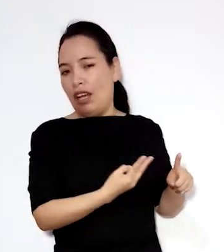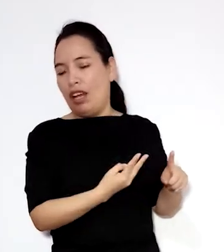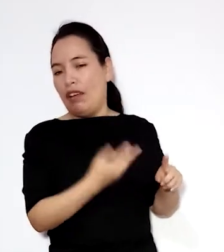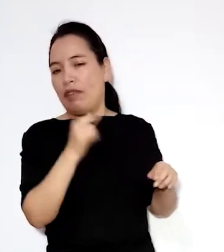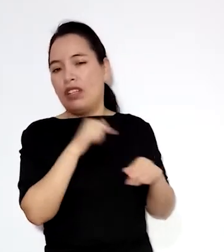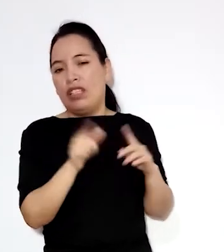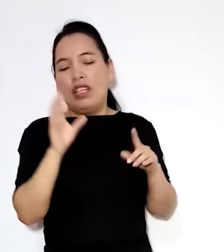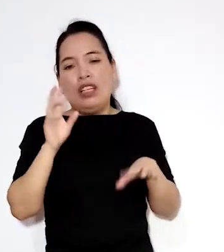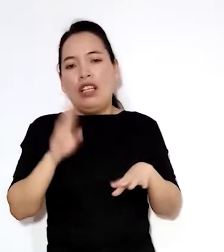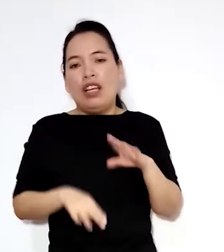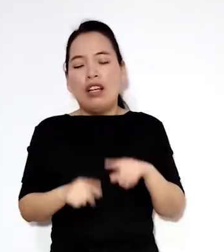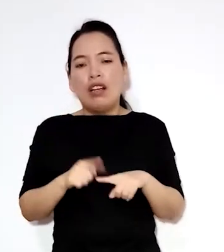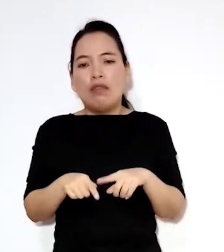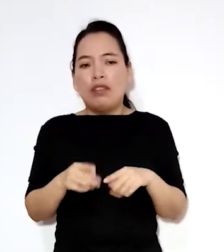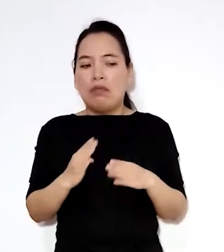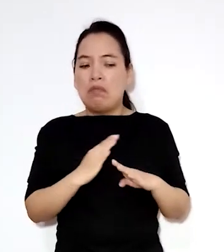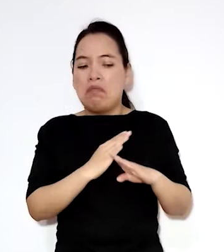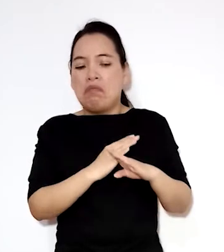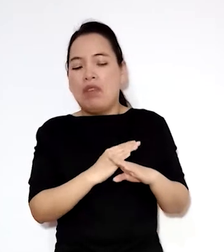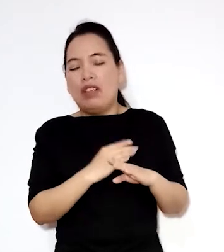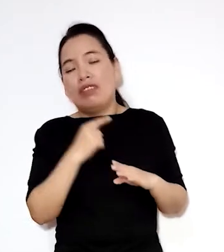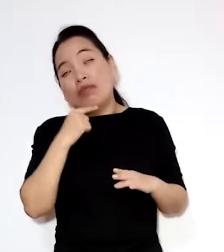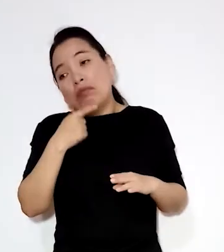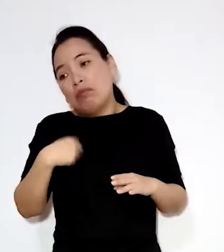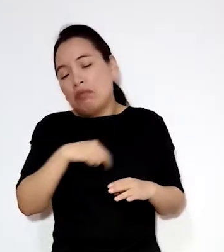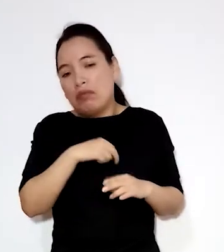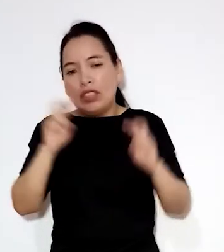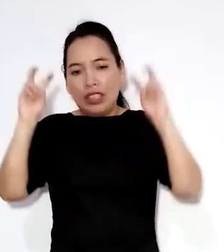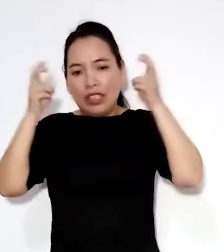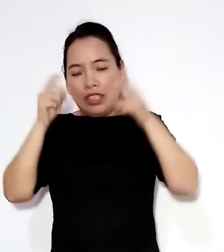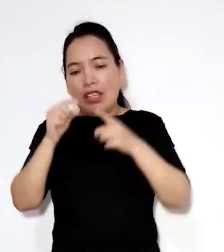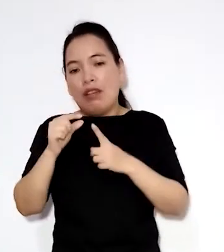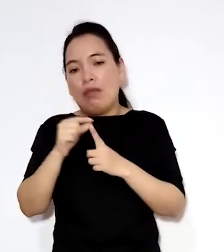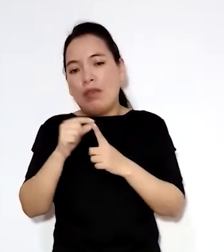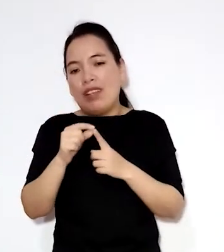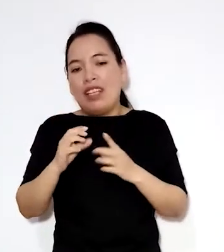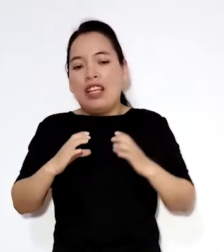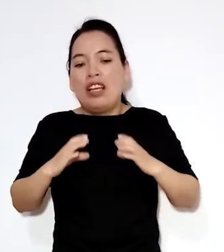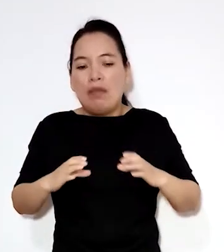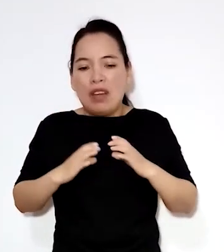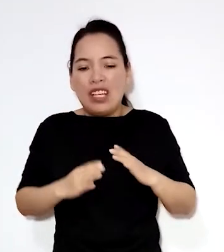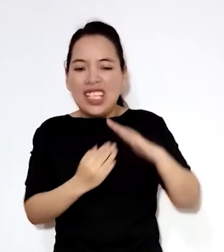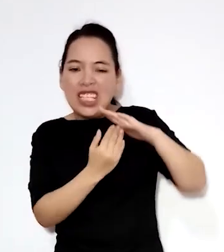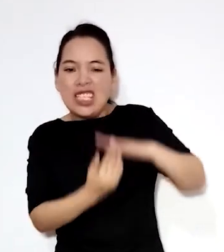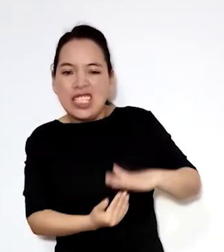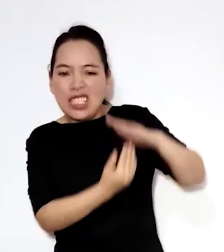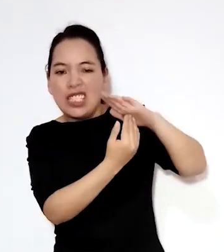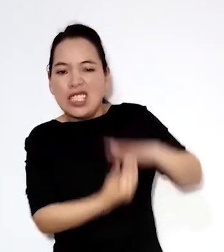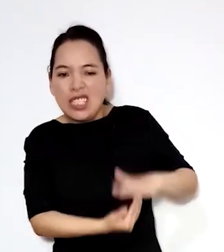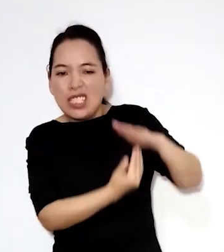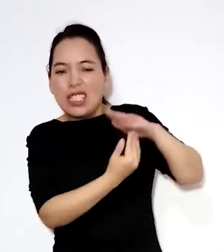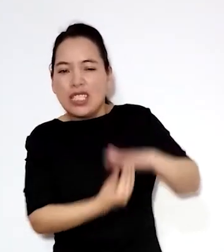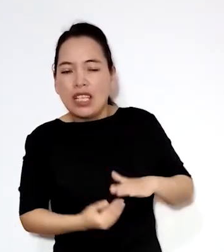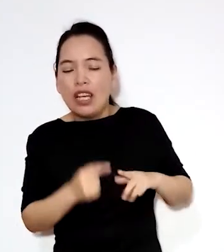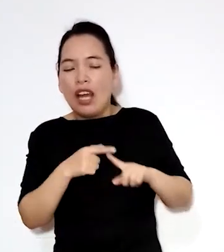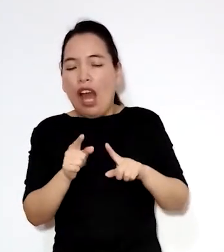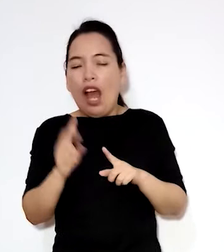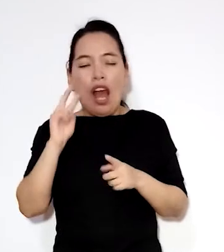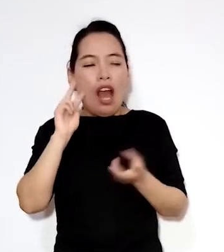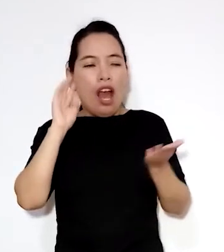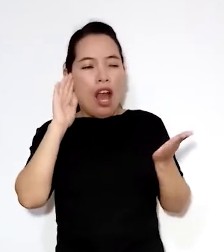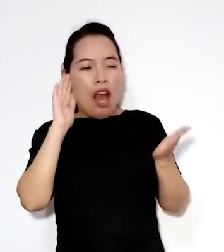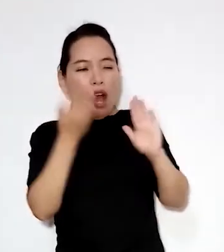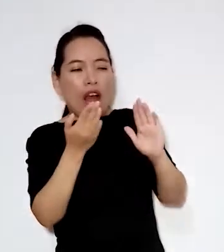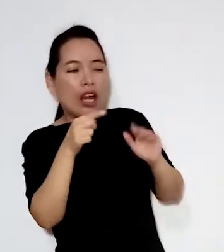debajo de esas excusas muchas veces lo que tenemos es una capa subyacente, que es lo que